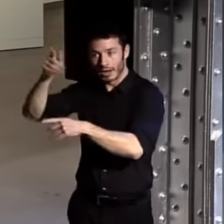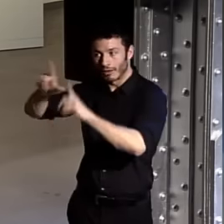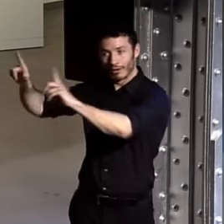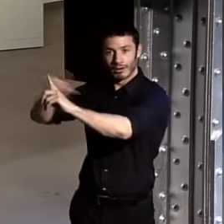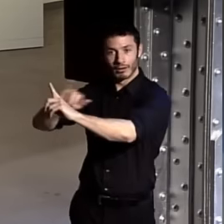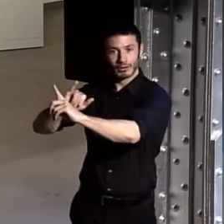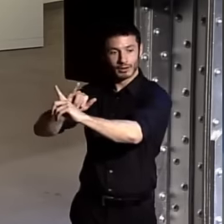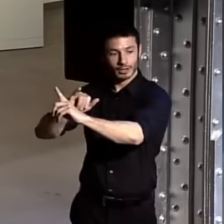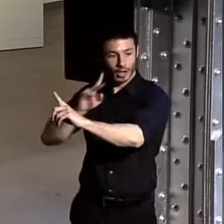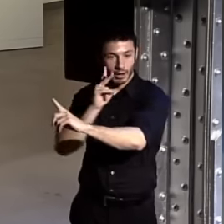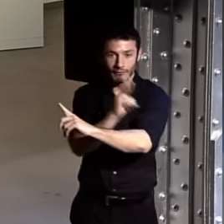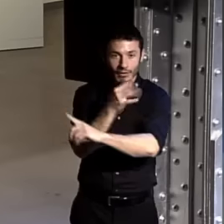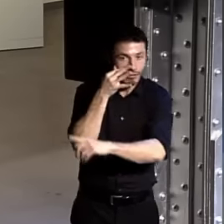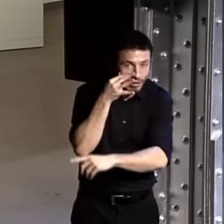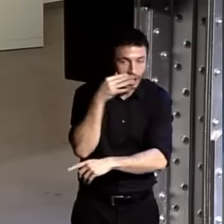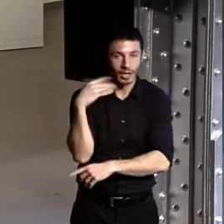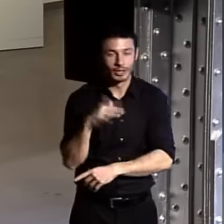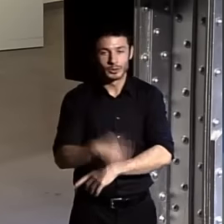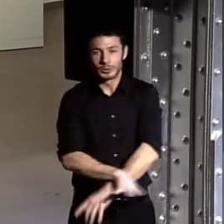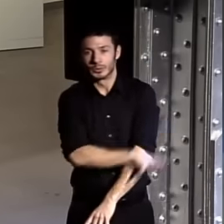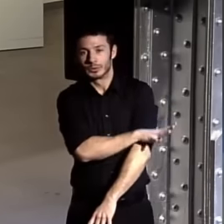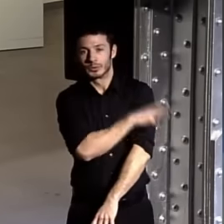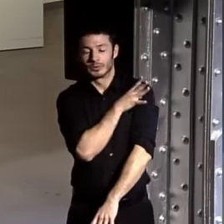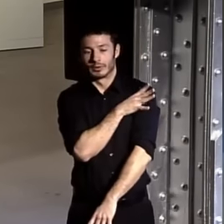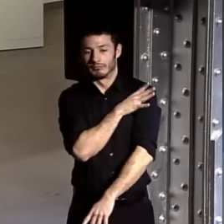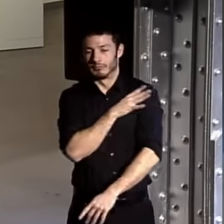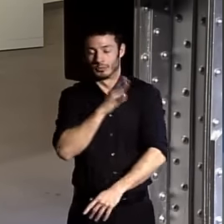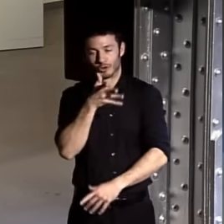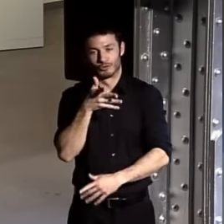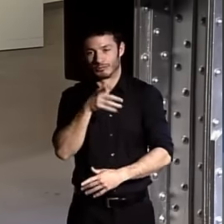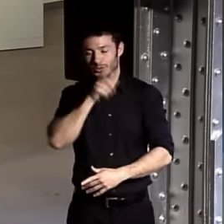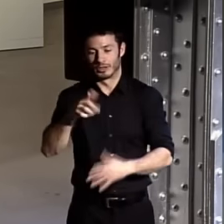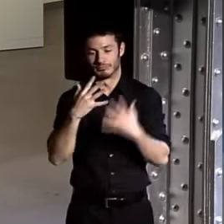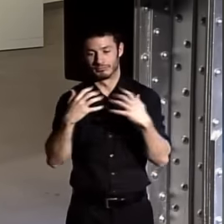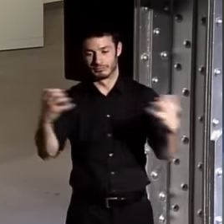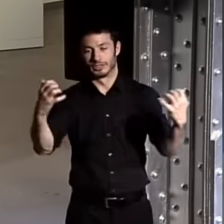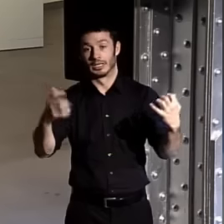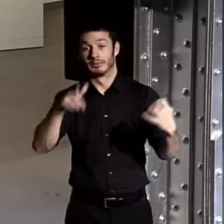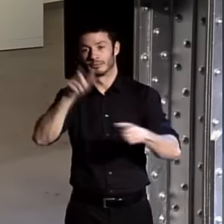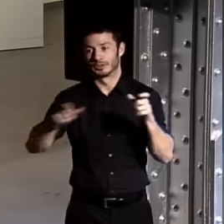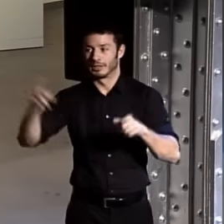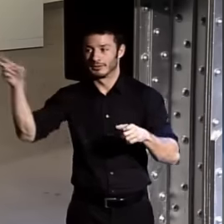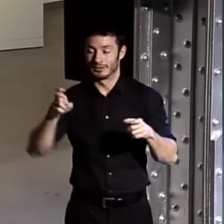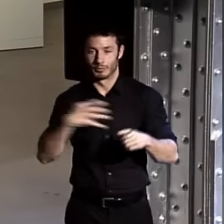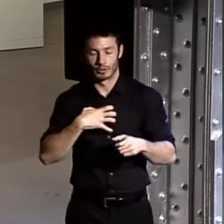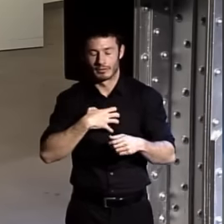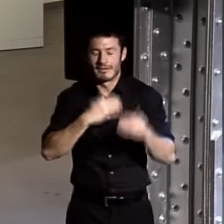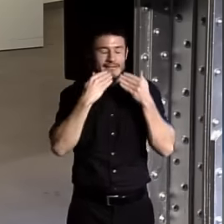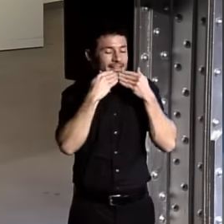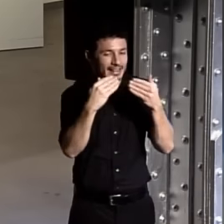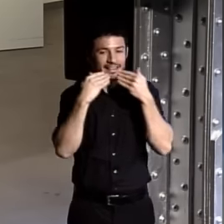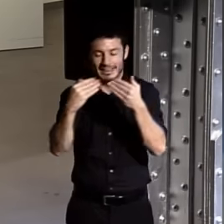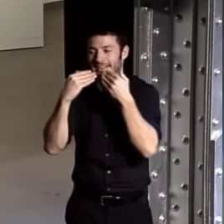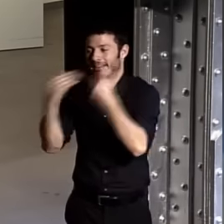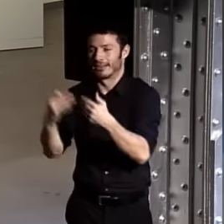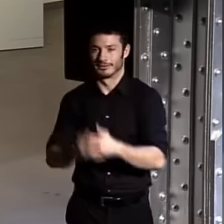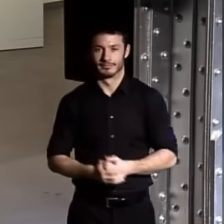una emoción especial entonces de verdad a todos los que estáis aquí arriba los que estáis aquí abajo y los que no han podido venir muchas muchas gracias